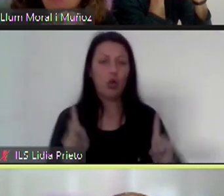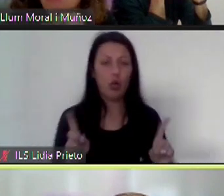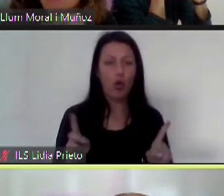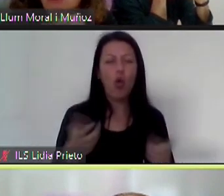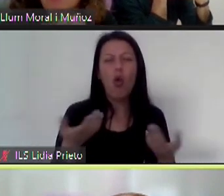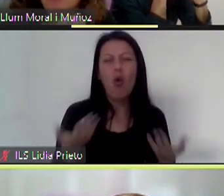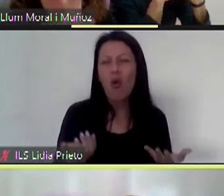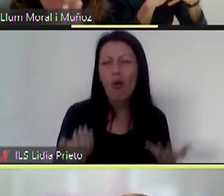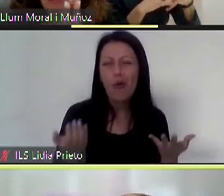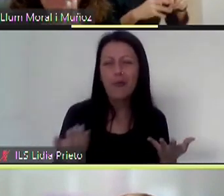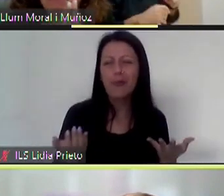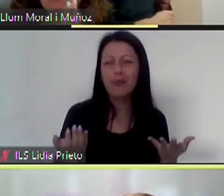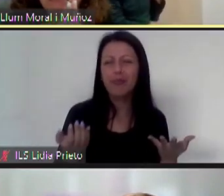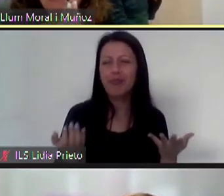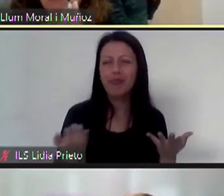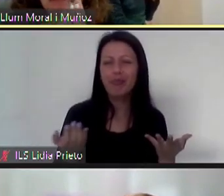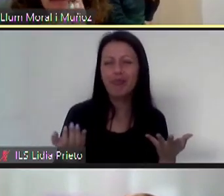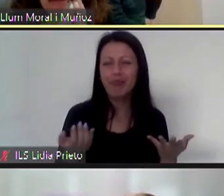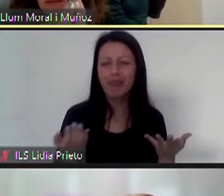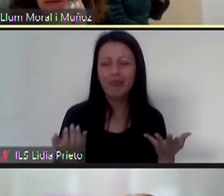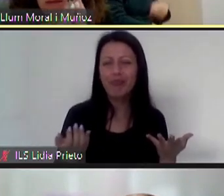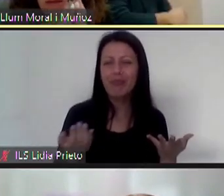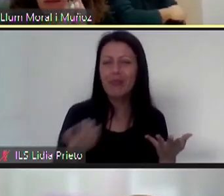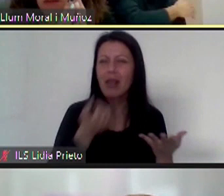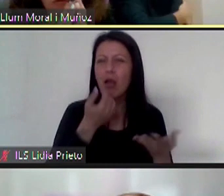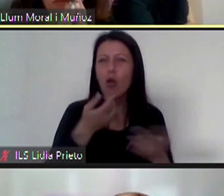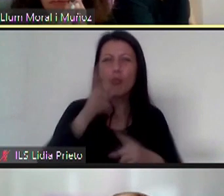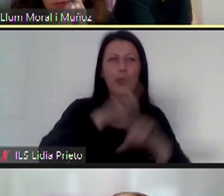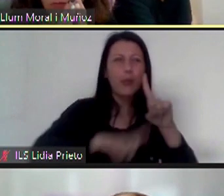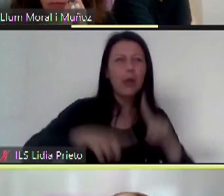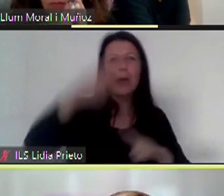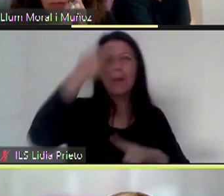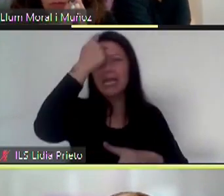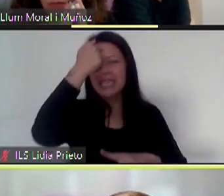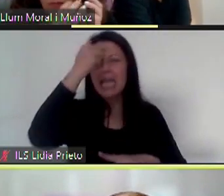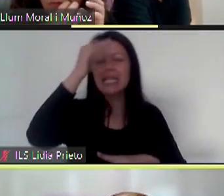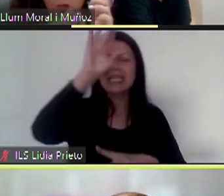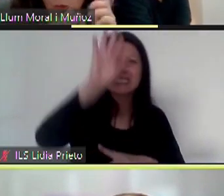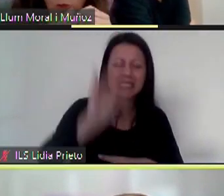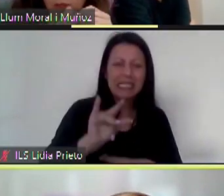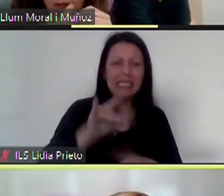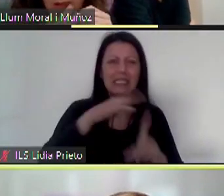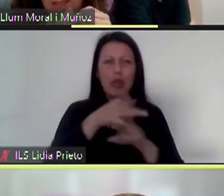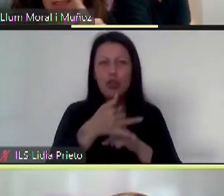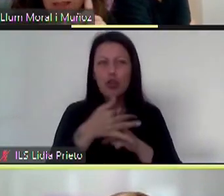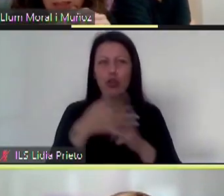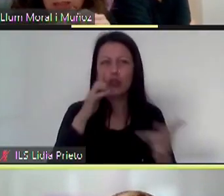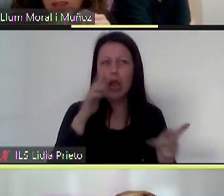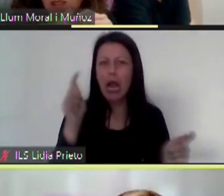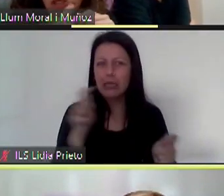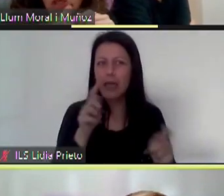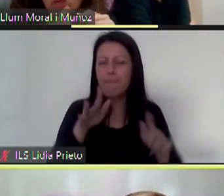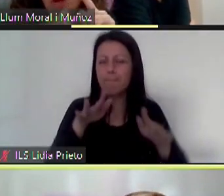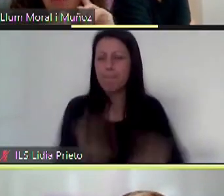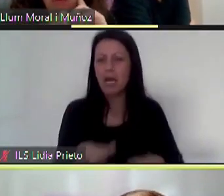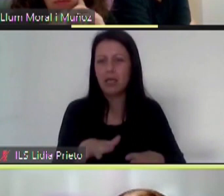algún tipo de o hay determinado problema mental que sí que a lo mejor ante situaciones de alerta se paralice o no